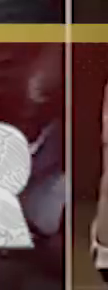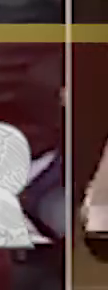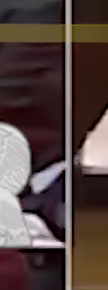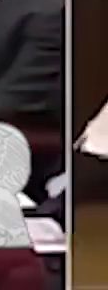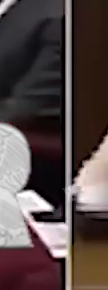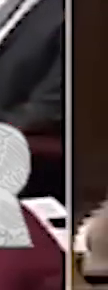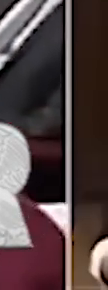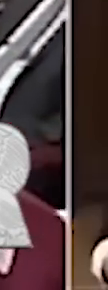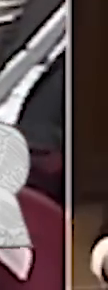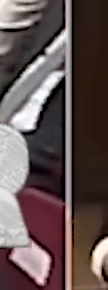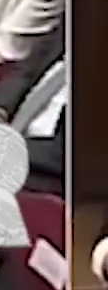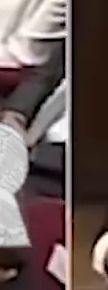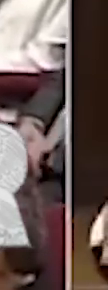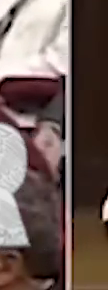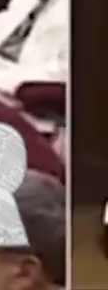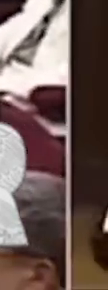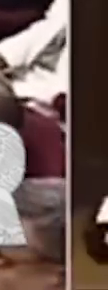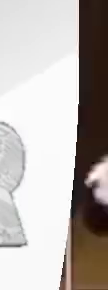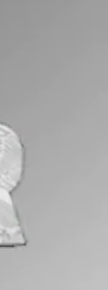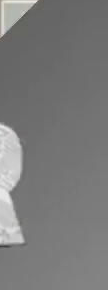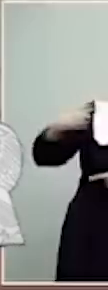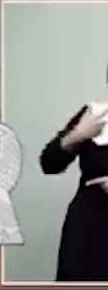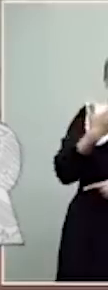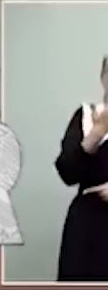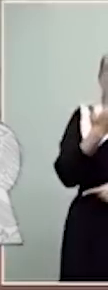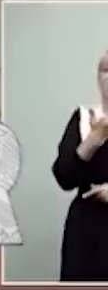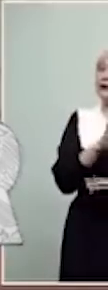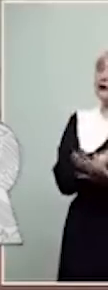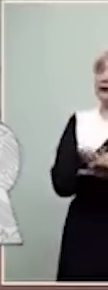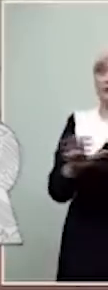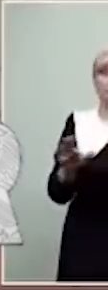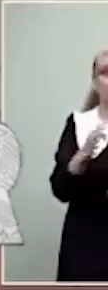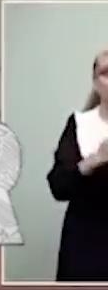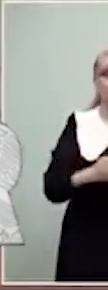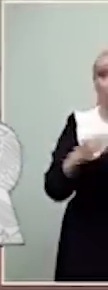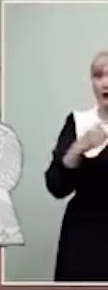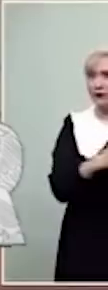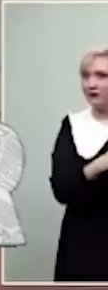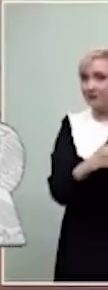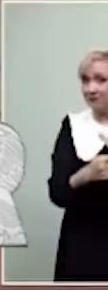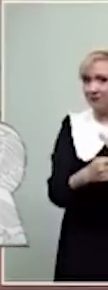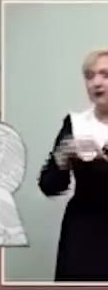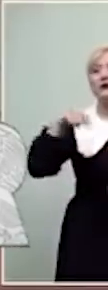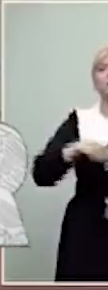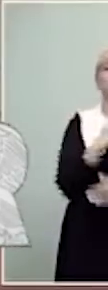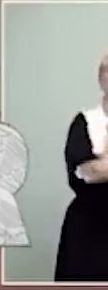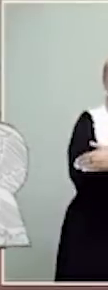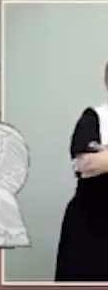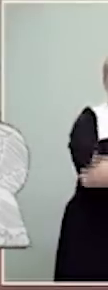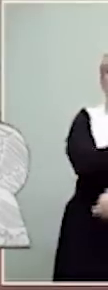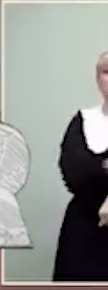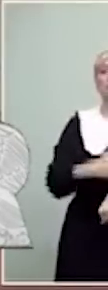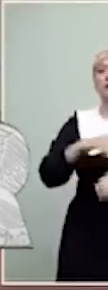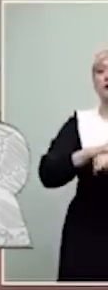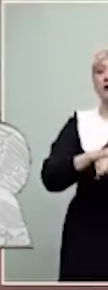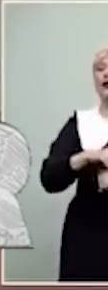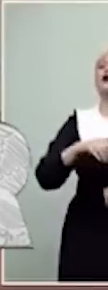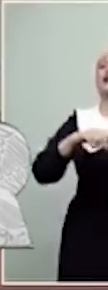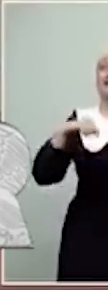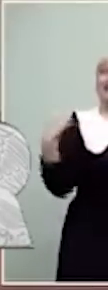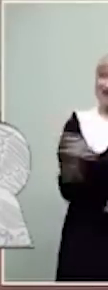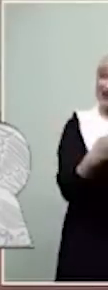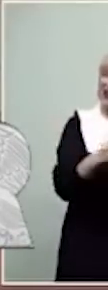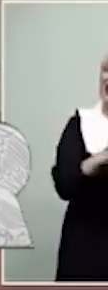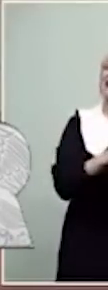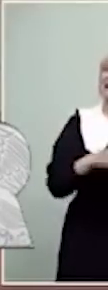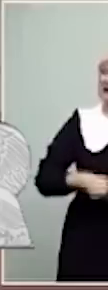Cuarta República. Pues así es, ciudadanos, el día de hoy el Poder Judicial de la Federación nos da